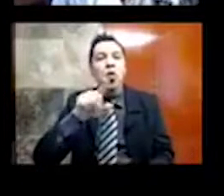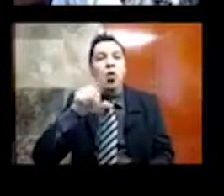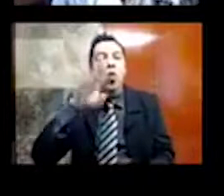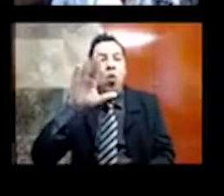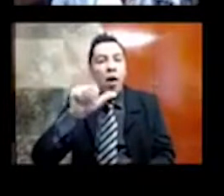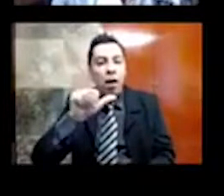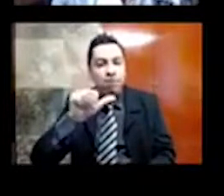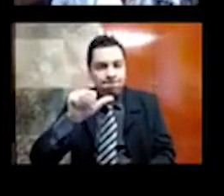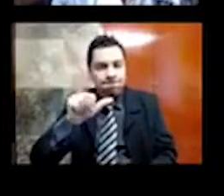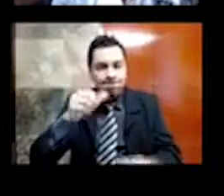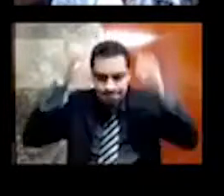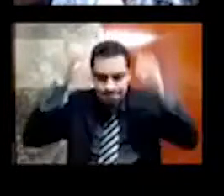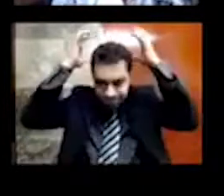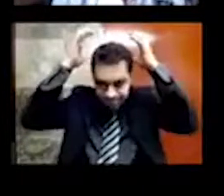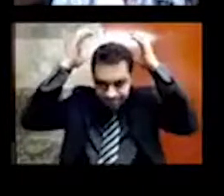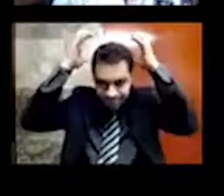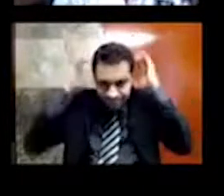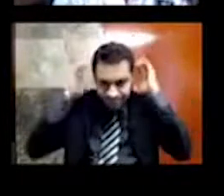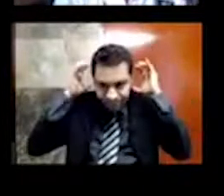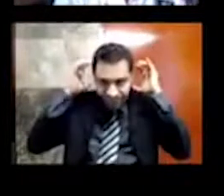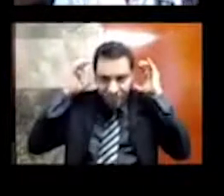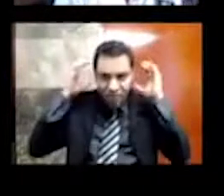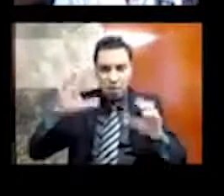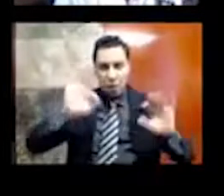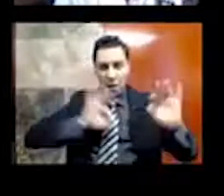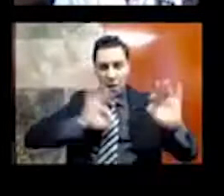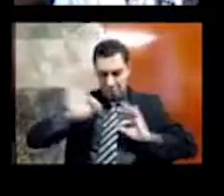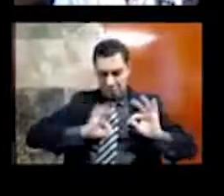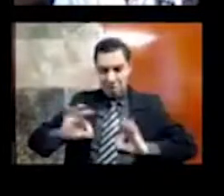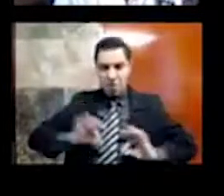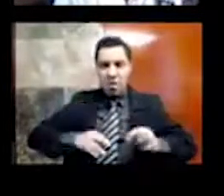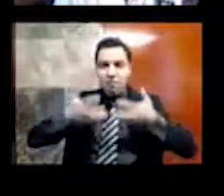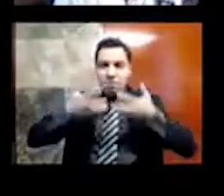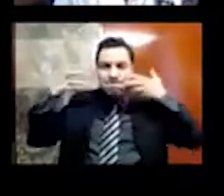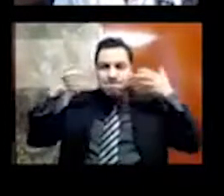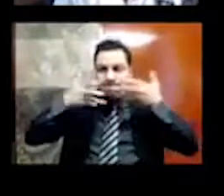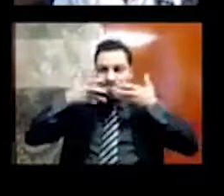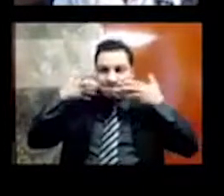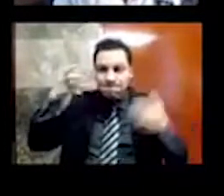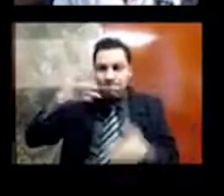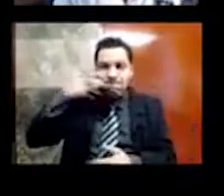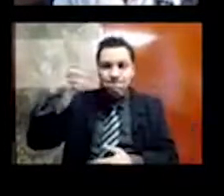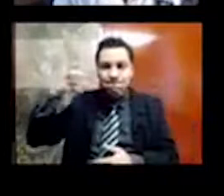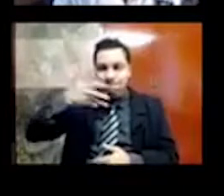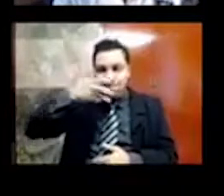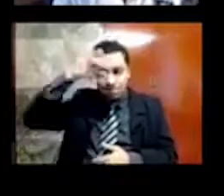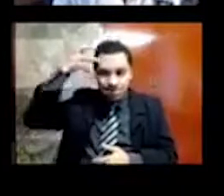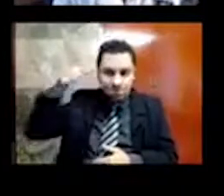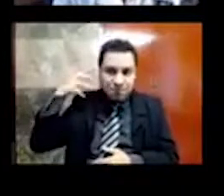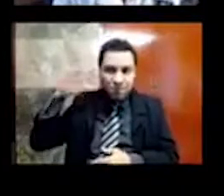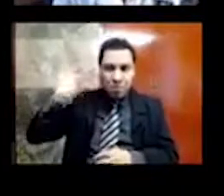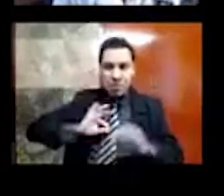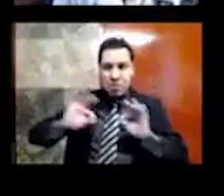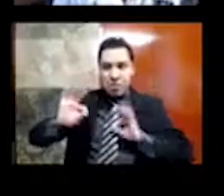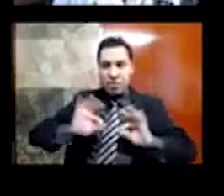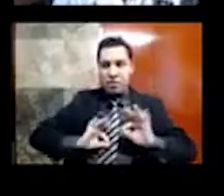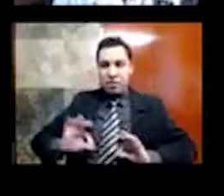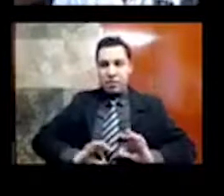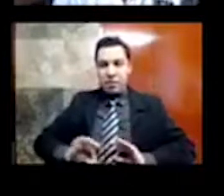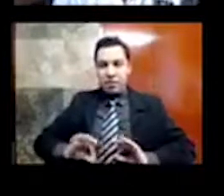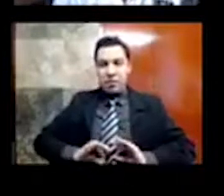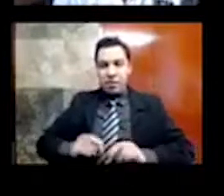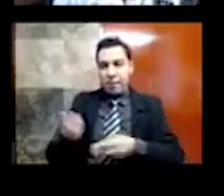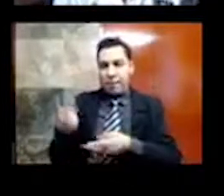jaguar y el gran sacerdote está esperándolo y en medio de los dos, el bulto